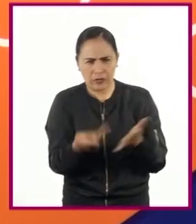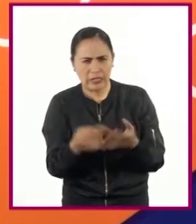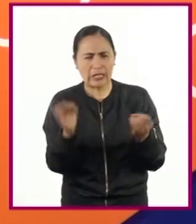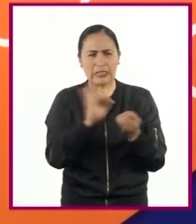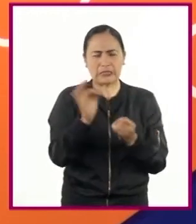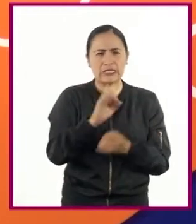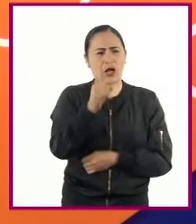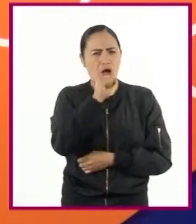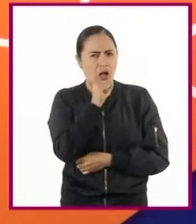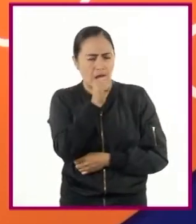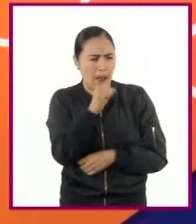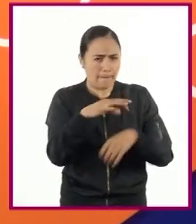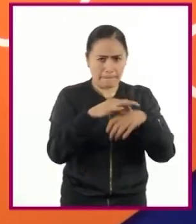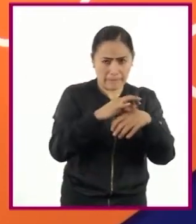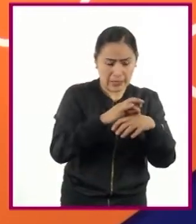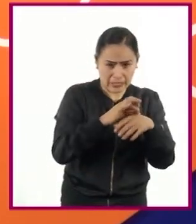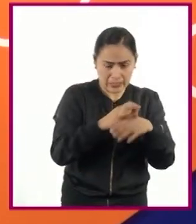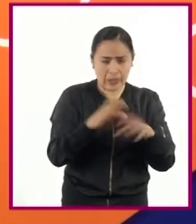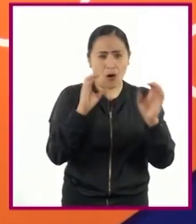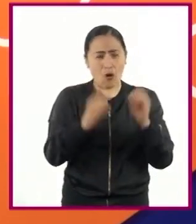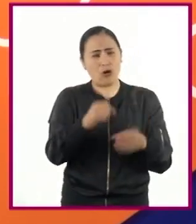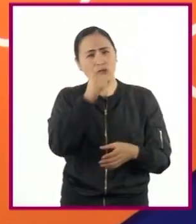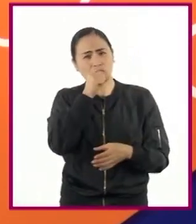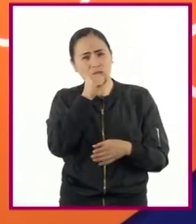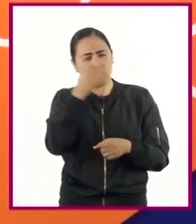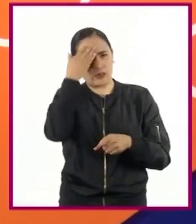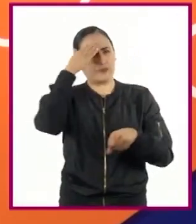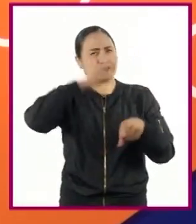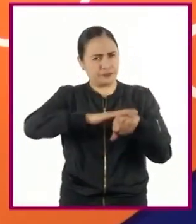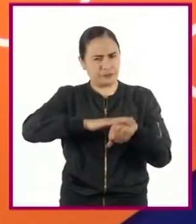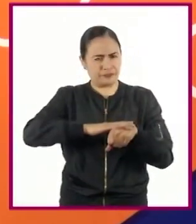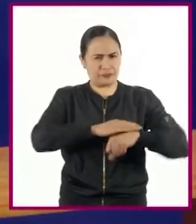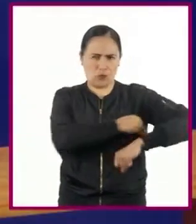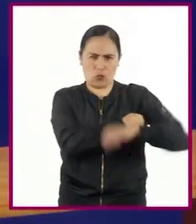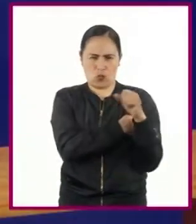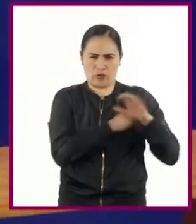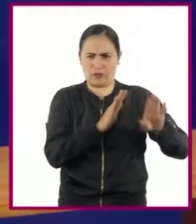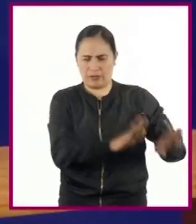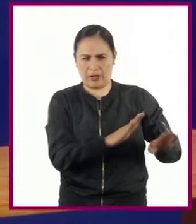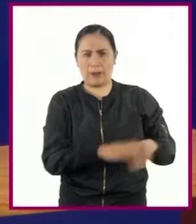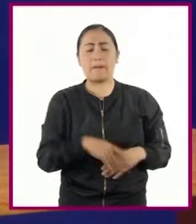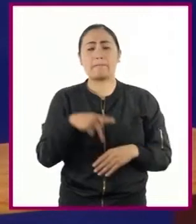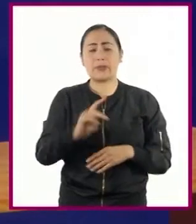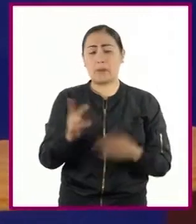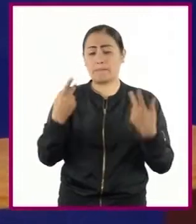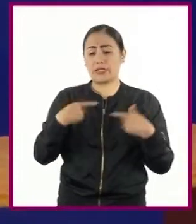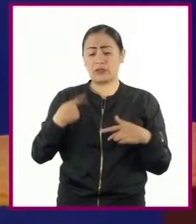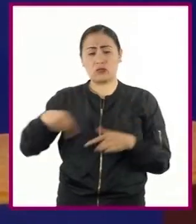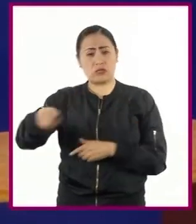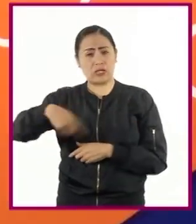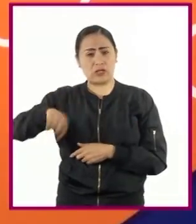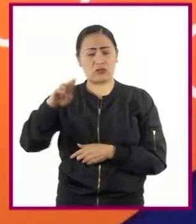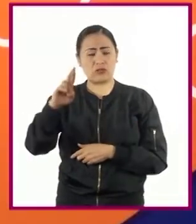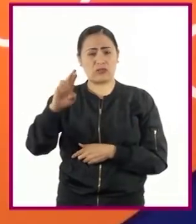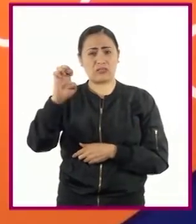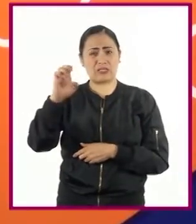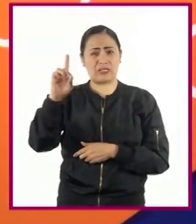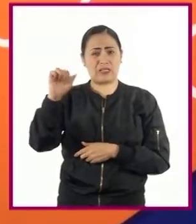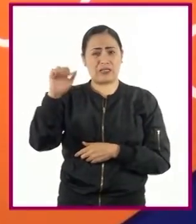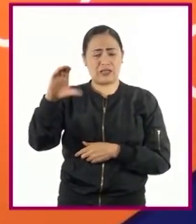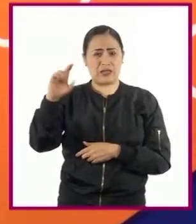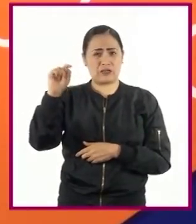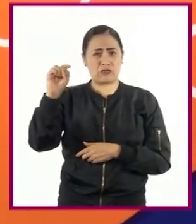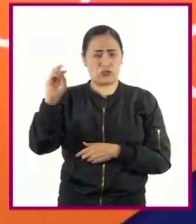sus notas. Pero como te decía, los redactores son los responsables del tratamiento de la información que leerá el locutor